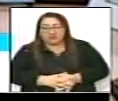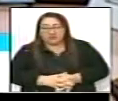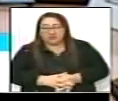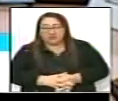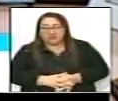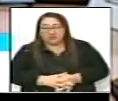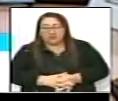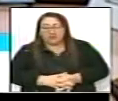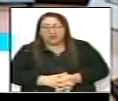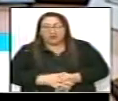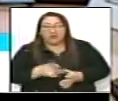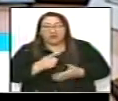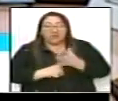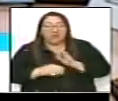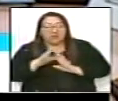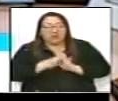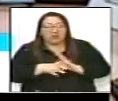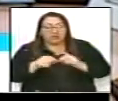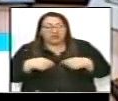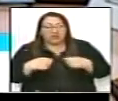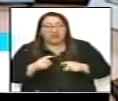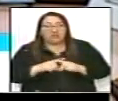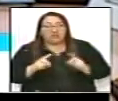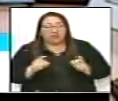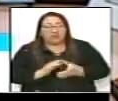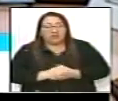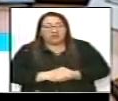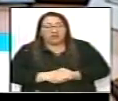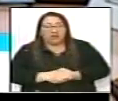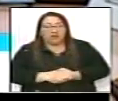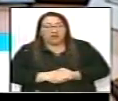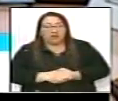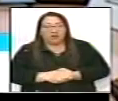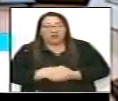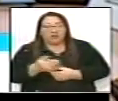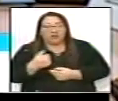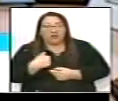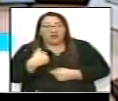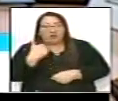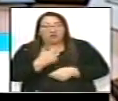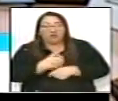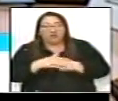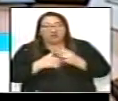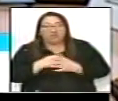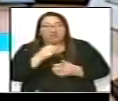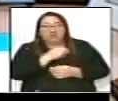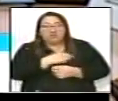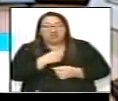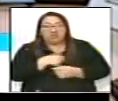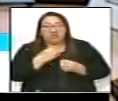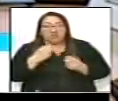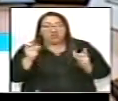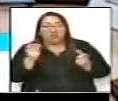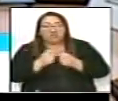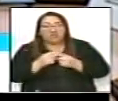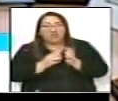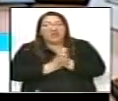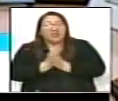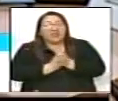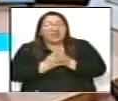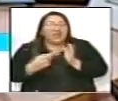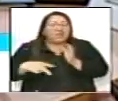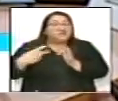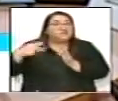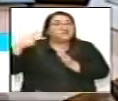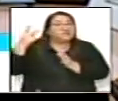baja ejecución de este gasto. Sin embargo, también tenemos obligaciones de reembolso al MEP por comisiones e intereses